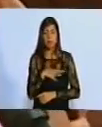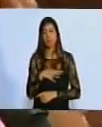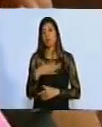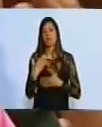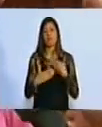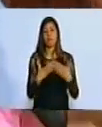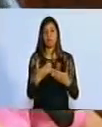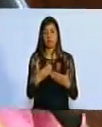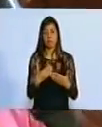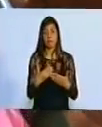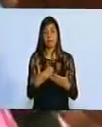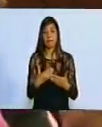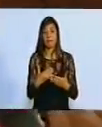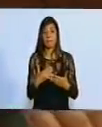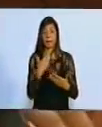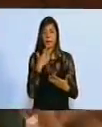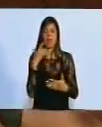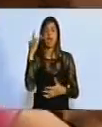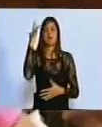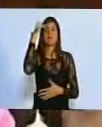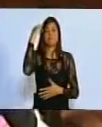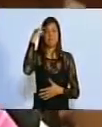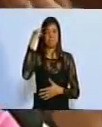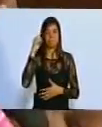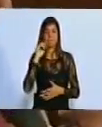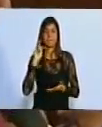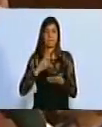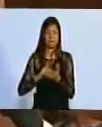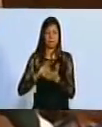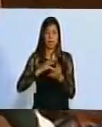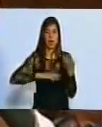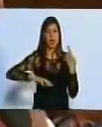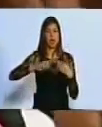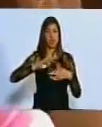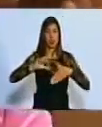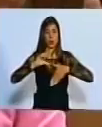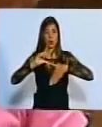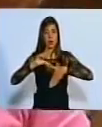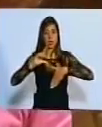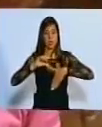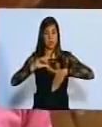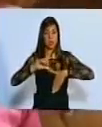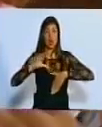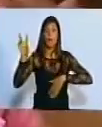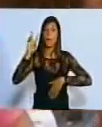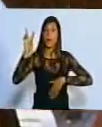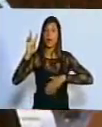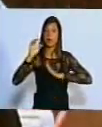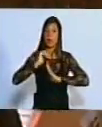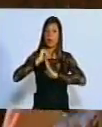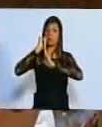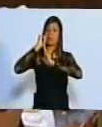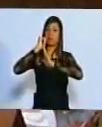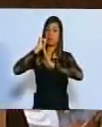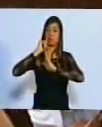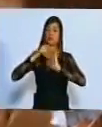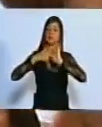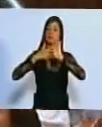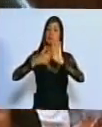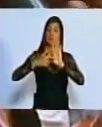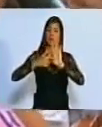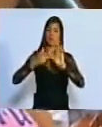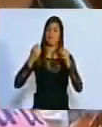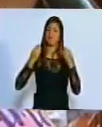nos ha marcado un lugar fundamental en la Revolución Latinoamericana, como punta de lanza nuestra patria, en